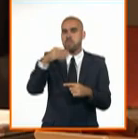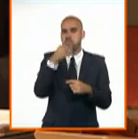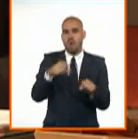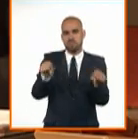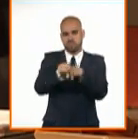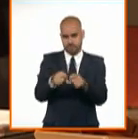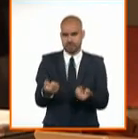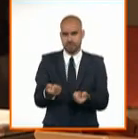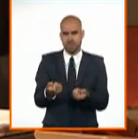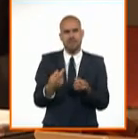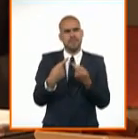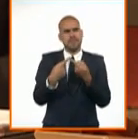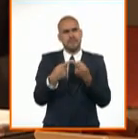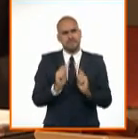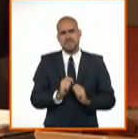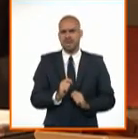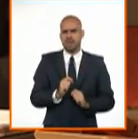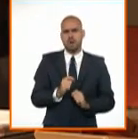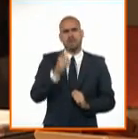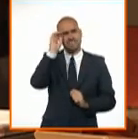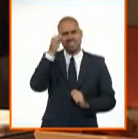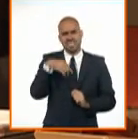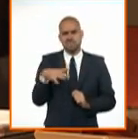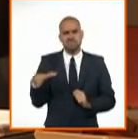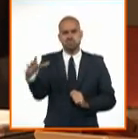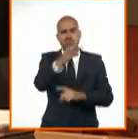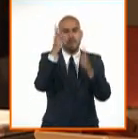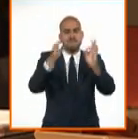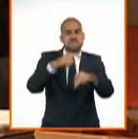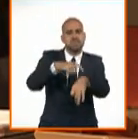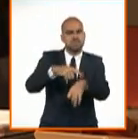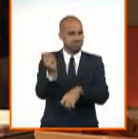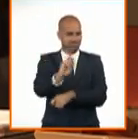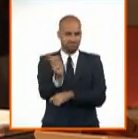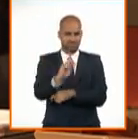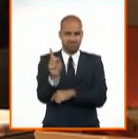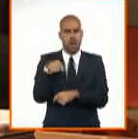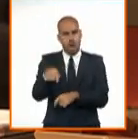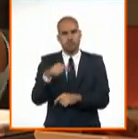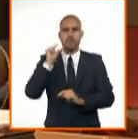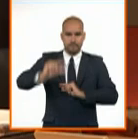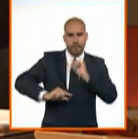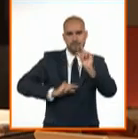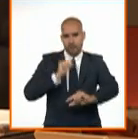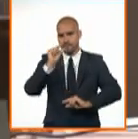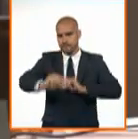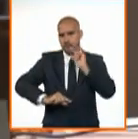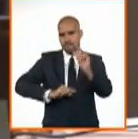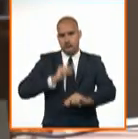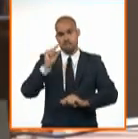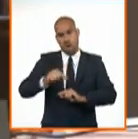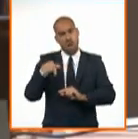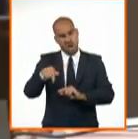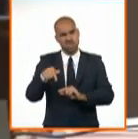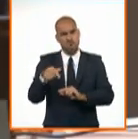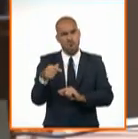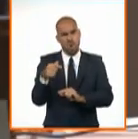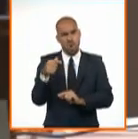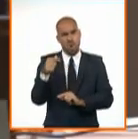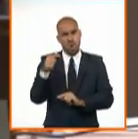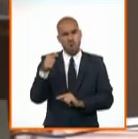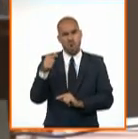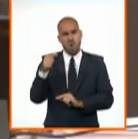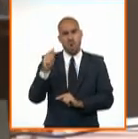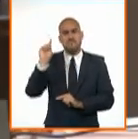que se hacen de manera escalonada de manera programada y que demoran en el tiempo sobre todo por los niveles de afectaciones acumulados que hay